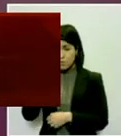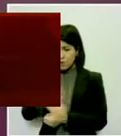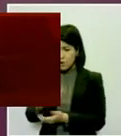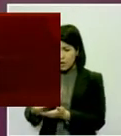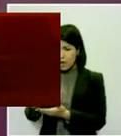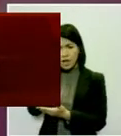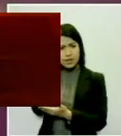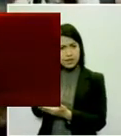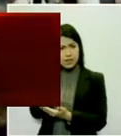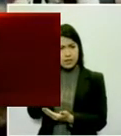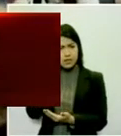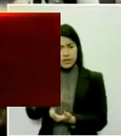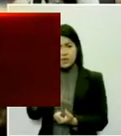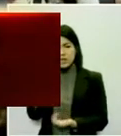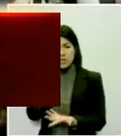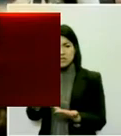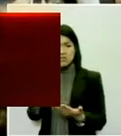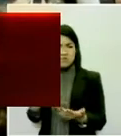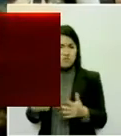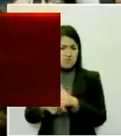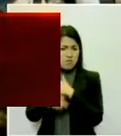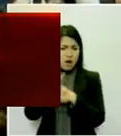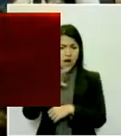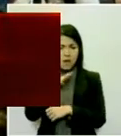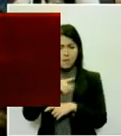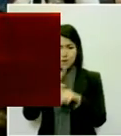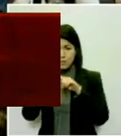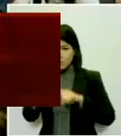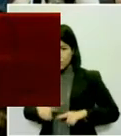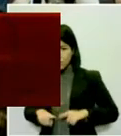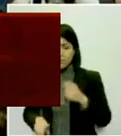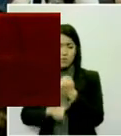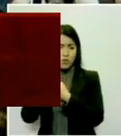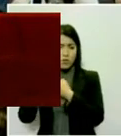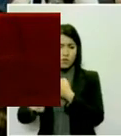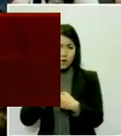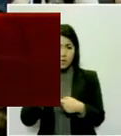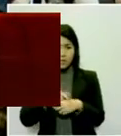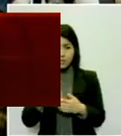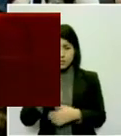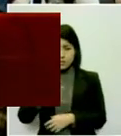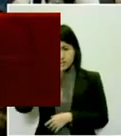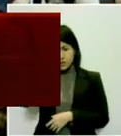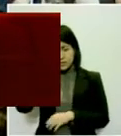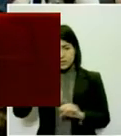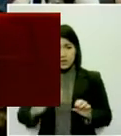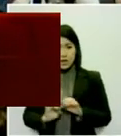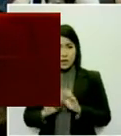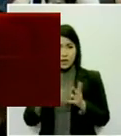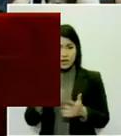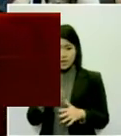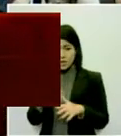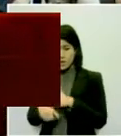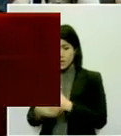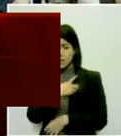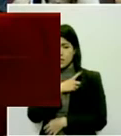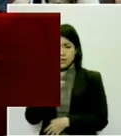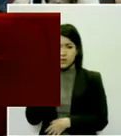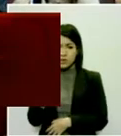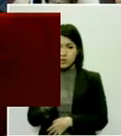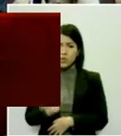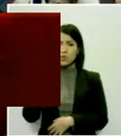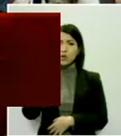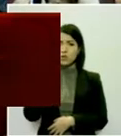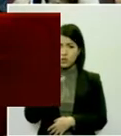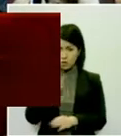se han detectado. ¿Hay suposición de que fue desvío de recurso o qué fue? De la deuda, si nos pudieras decir de